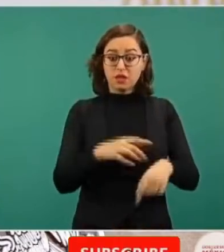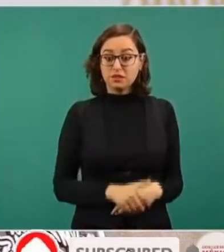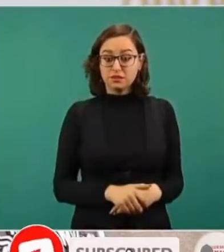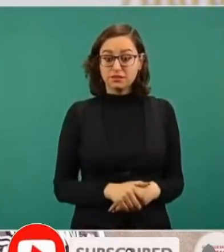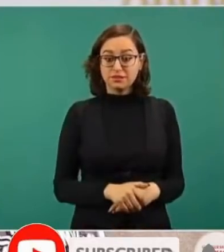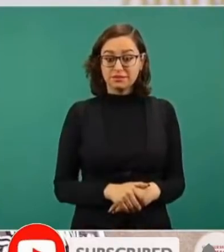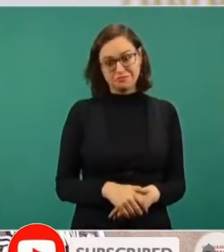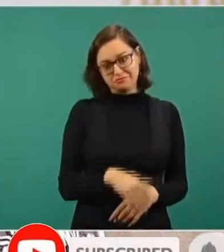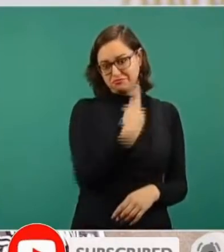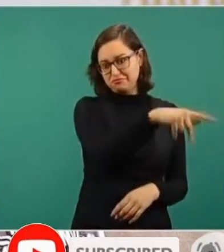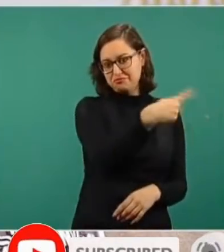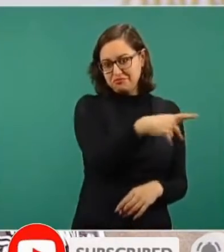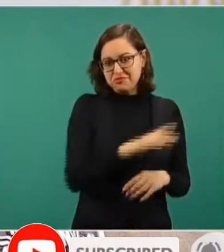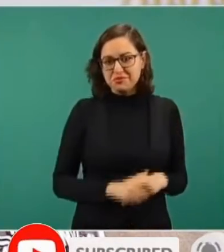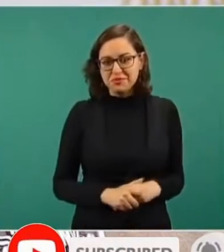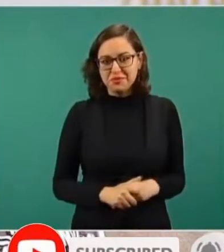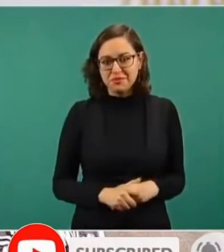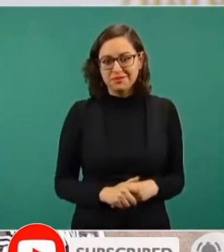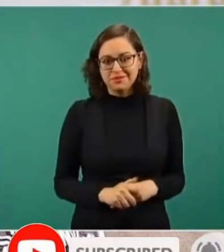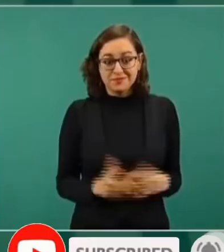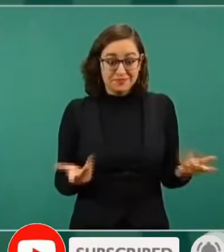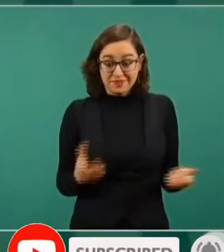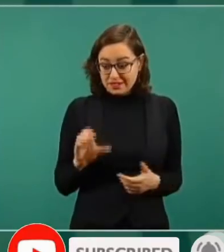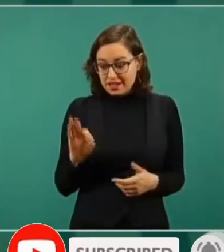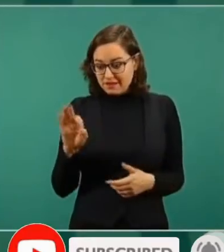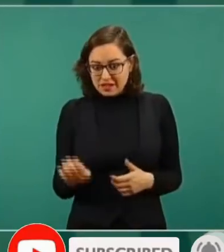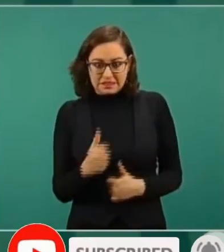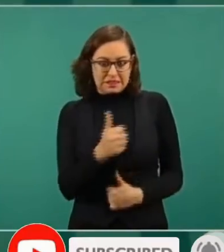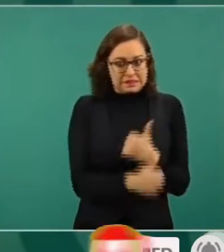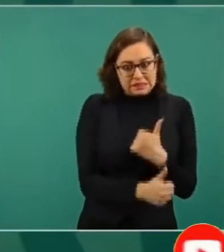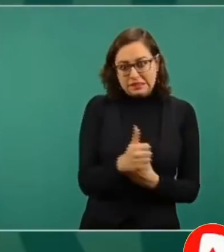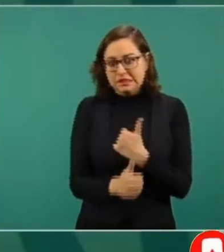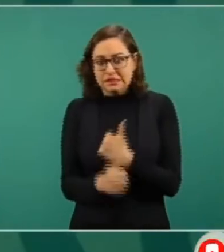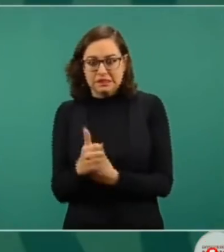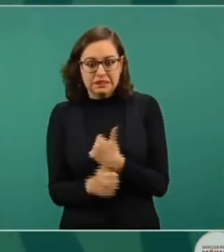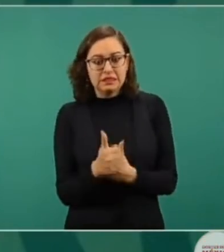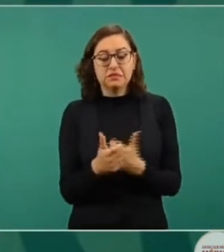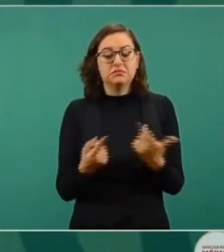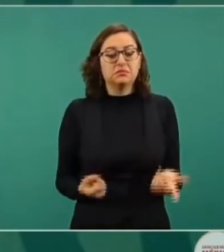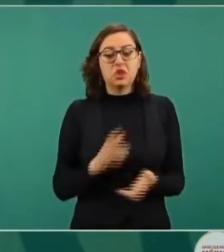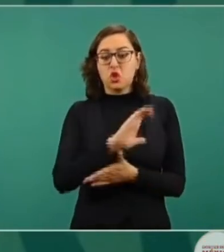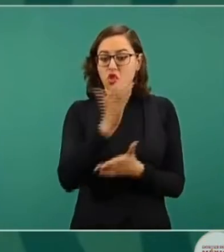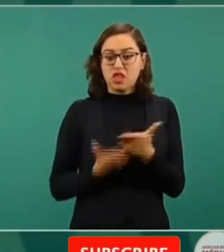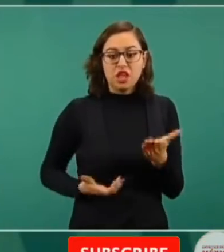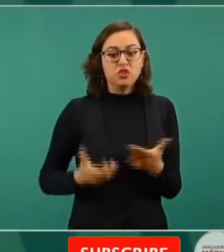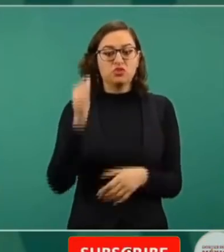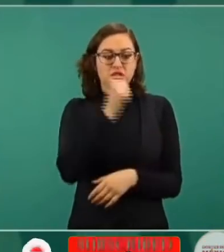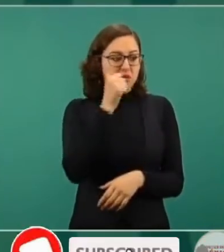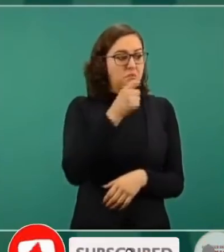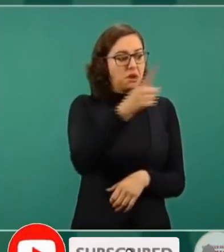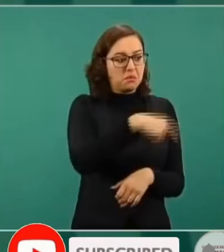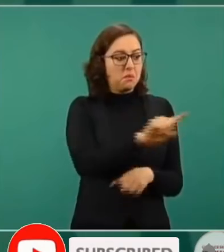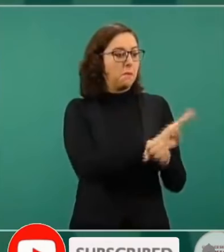Otro apoyo generoso de la CFE a los privados, con contratos que además los benefician a ellos y perjudican a la